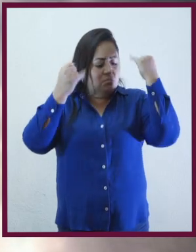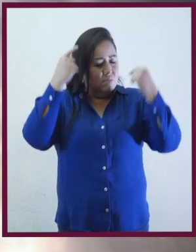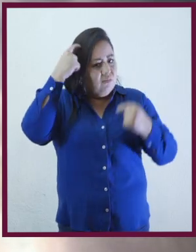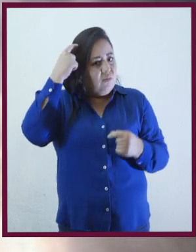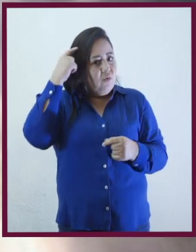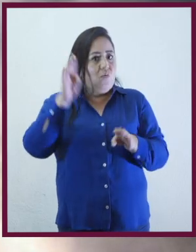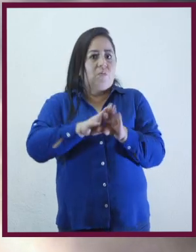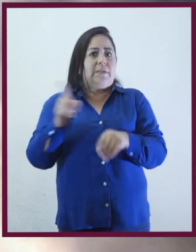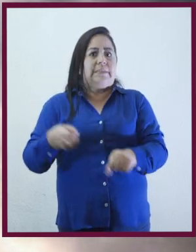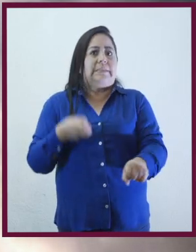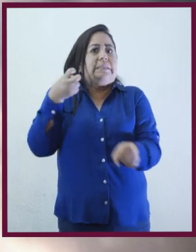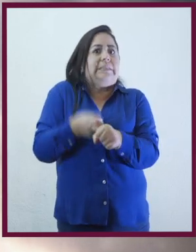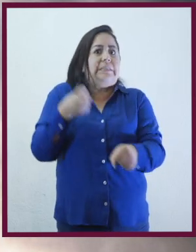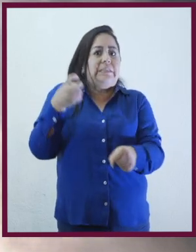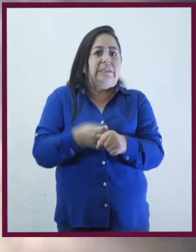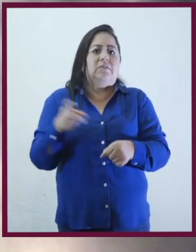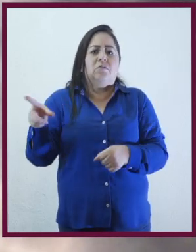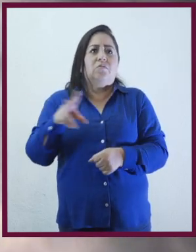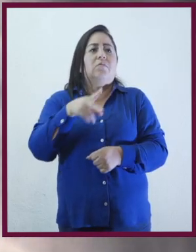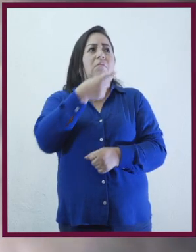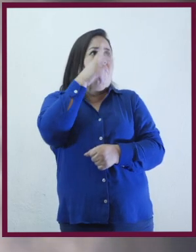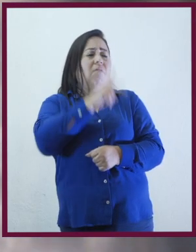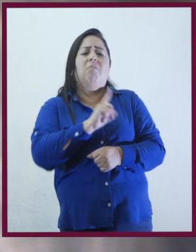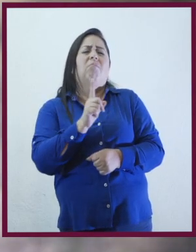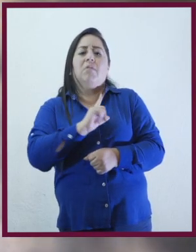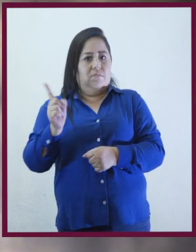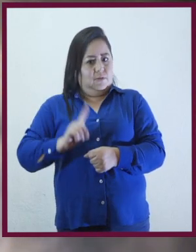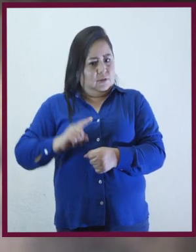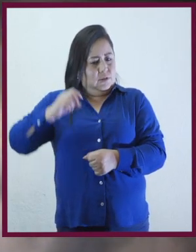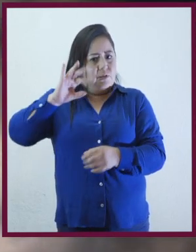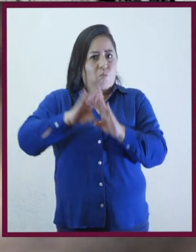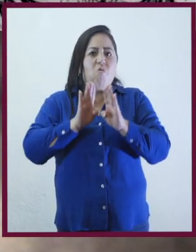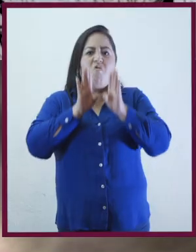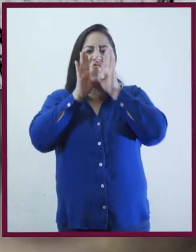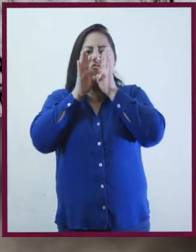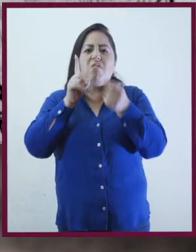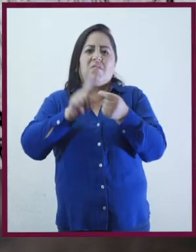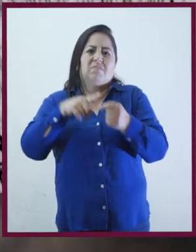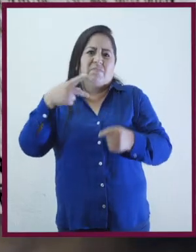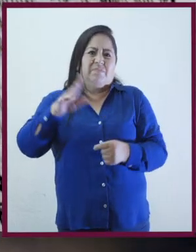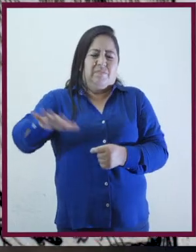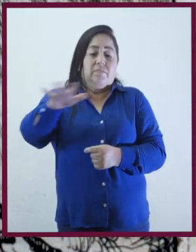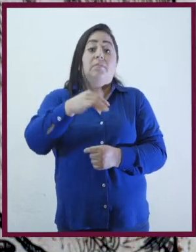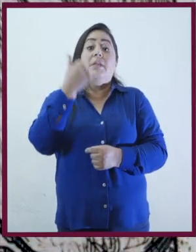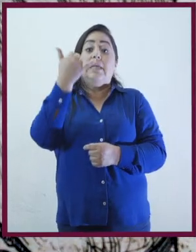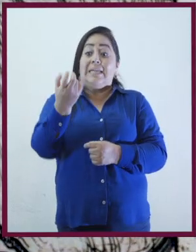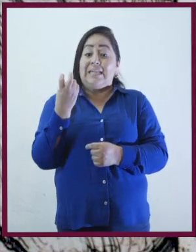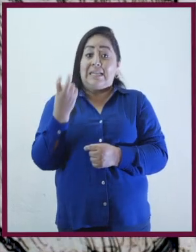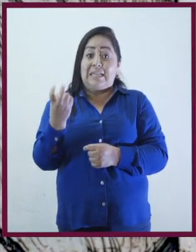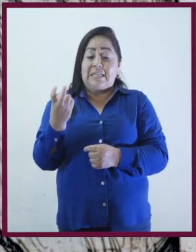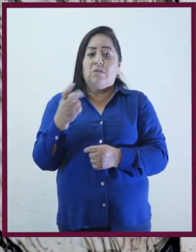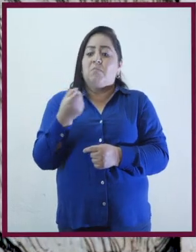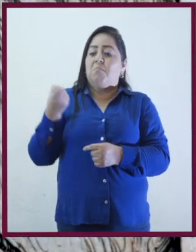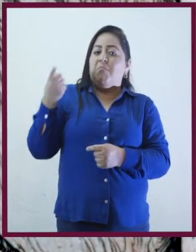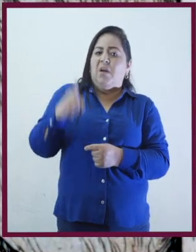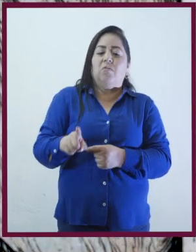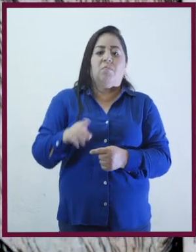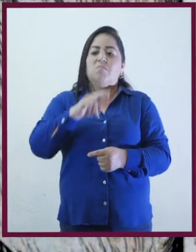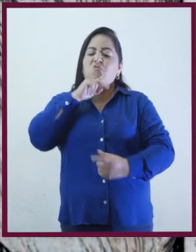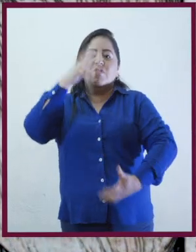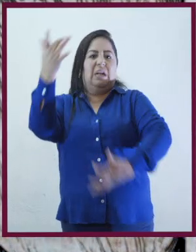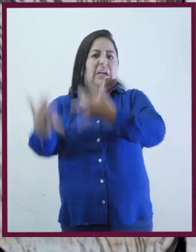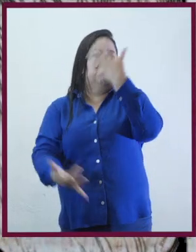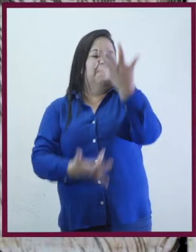Era terco. No se retractaba de lo que una vez le había confesado a la Inquisición, y ésta lo mandó quemar